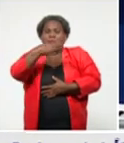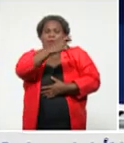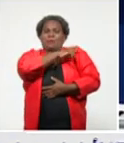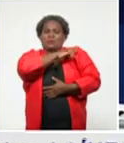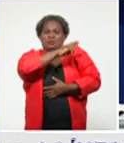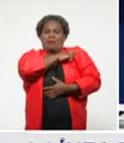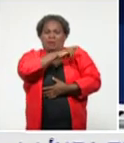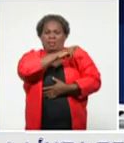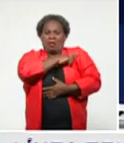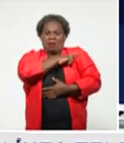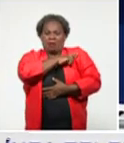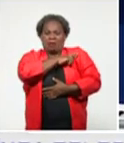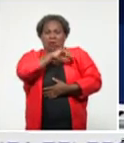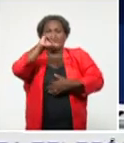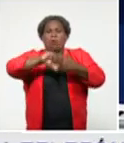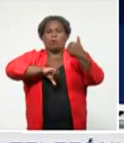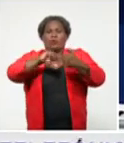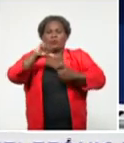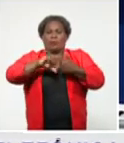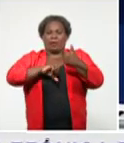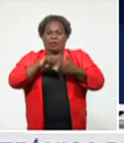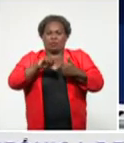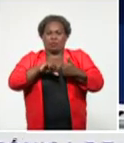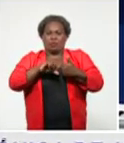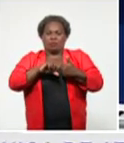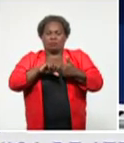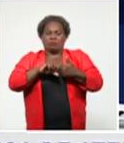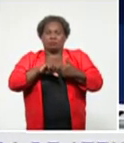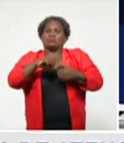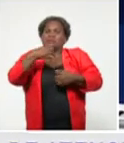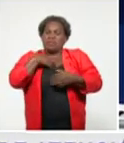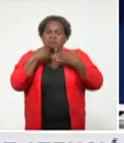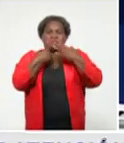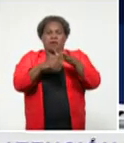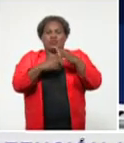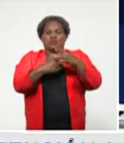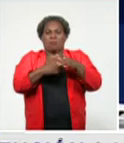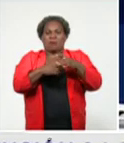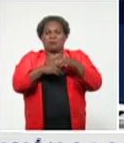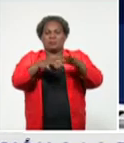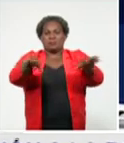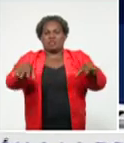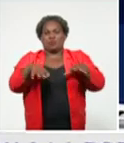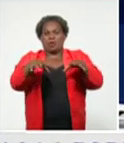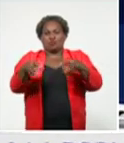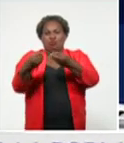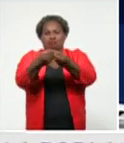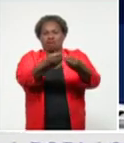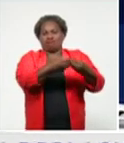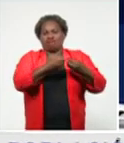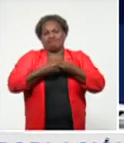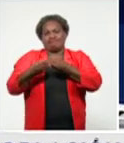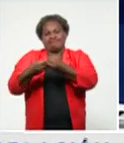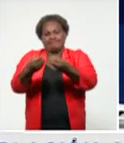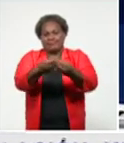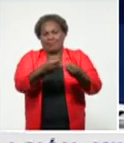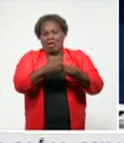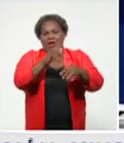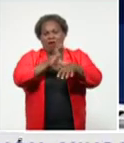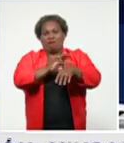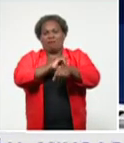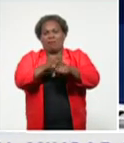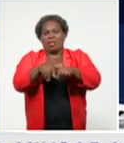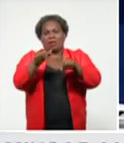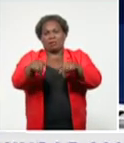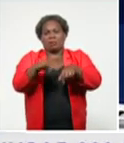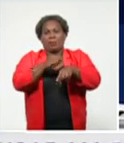su comportamiento está que resolvemos la situación que tenemos de transmisión en estos momentos. Esa es la información,